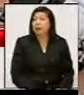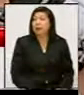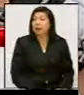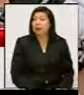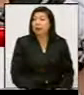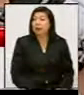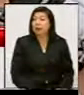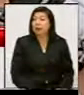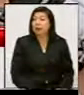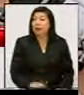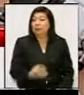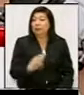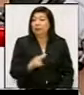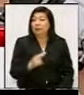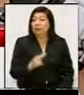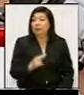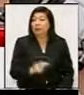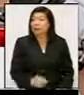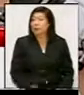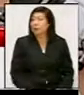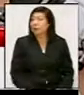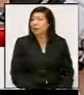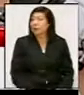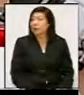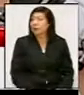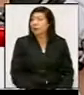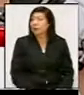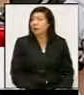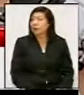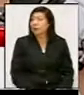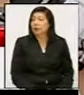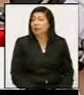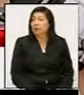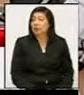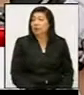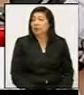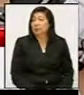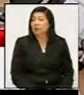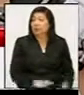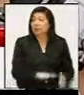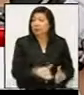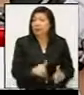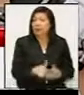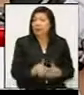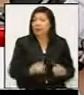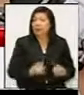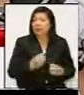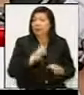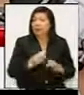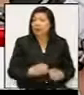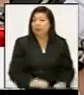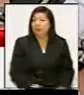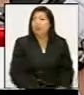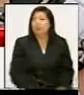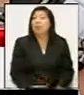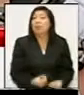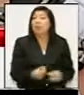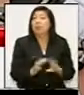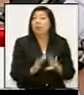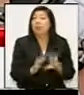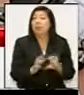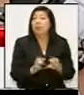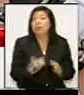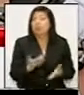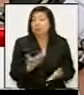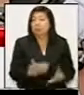eventualmente el informar de las sanciones podría producir un resultado que pueda dar lugar a intervenciones del Ministerio de Transportes y TRAN, pero lo vamos a evaluar, ¿no?